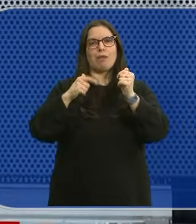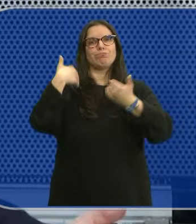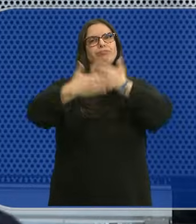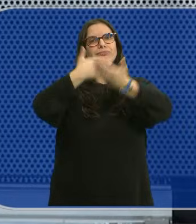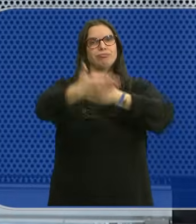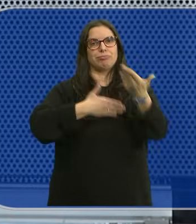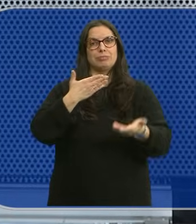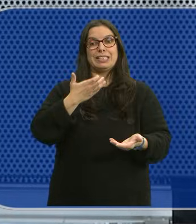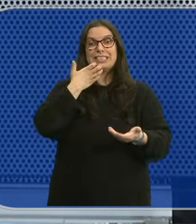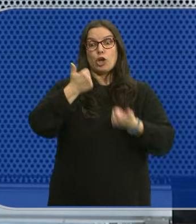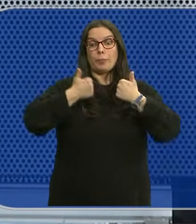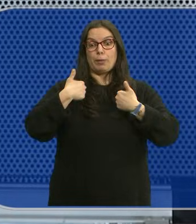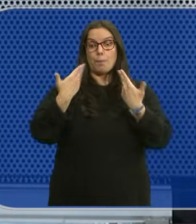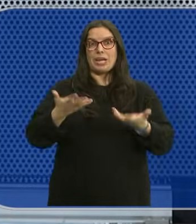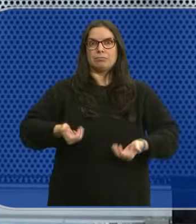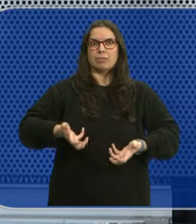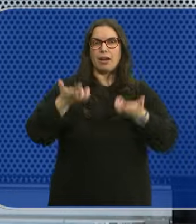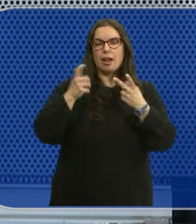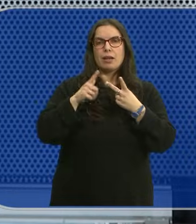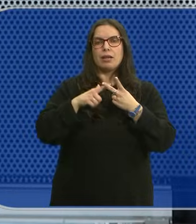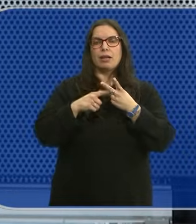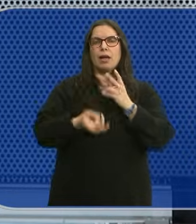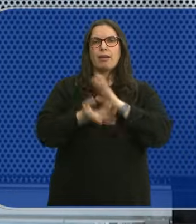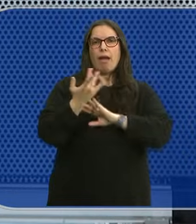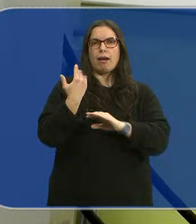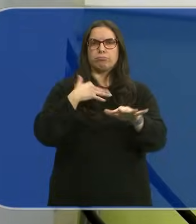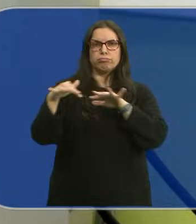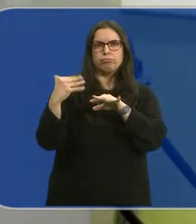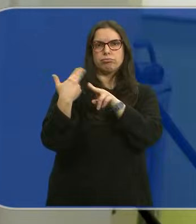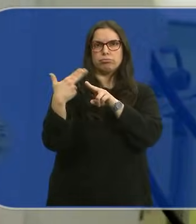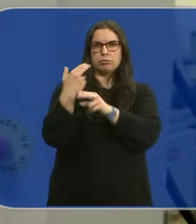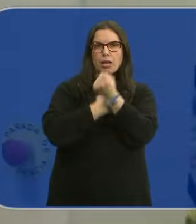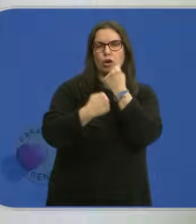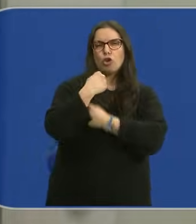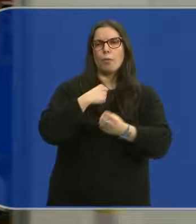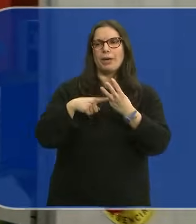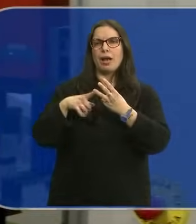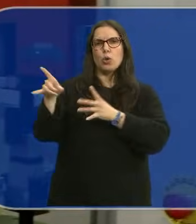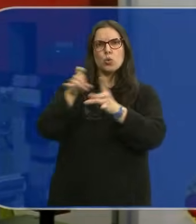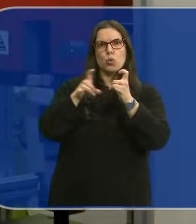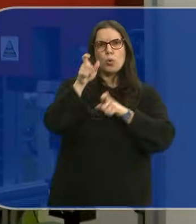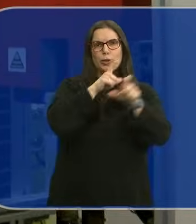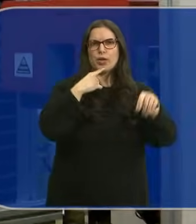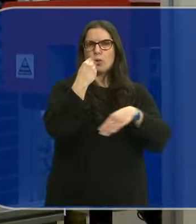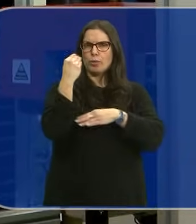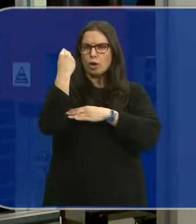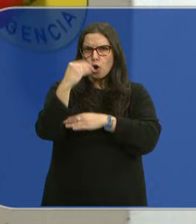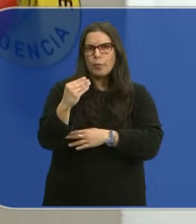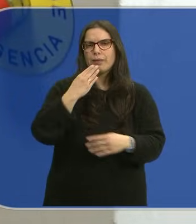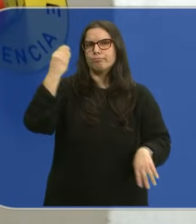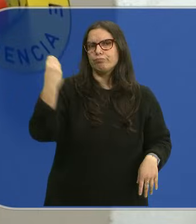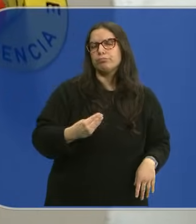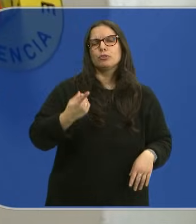Yo creo que ganar competitividad, generar actividad económica, retener y atraer talento joven, estamos